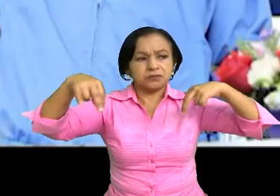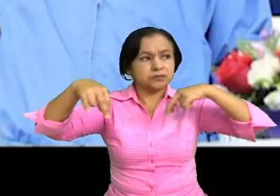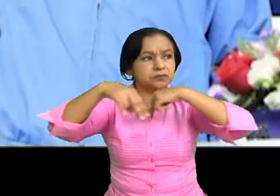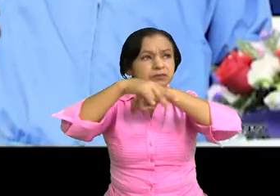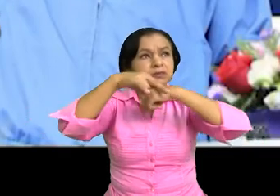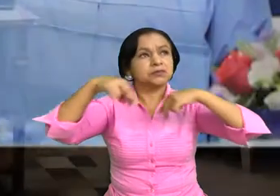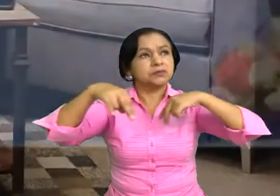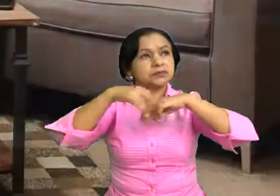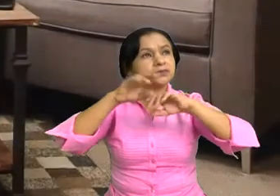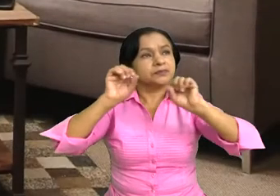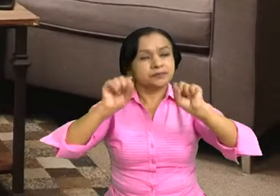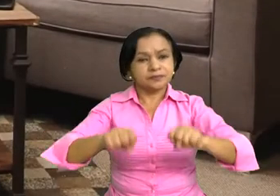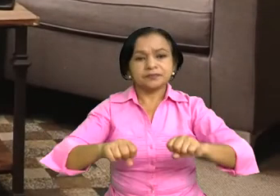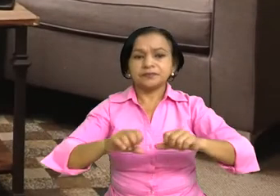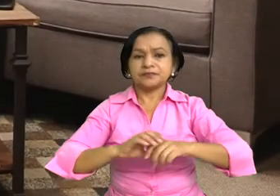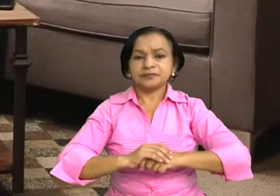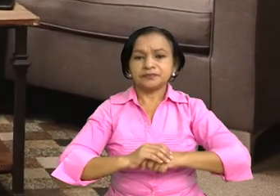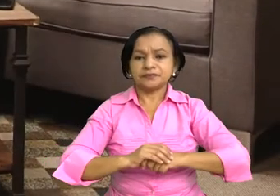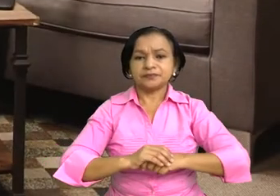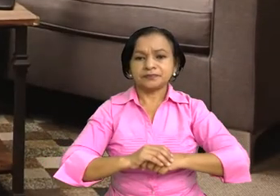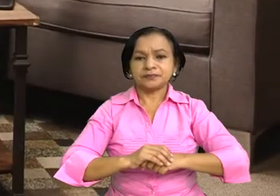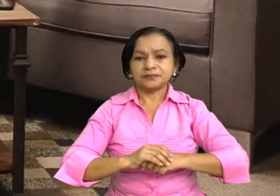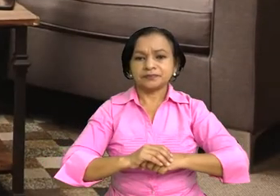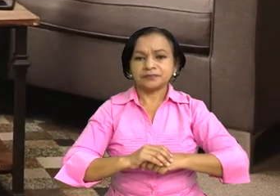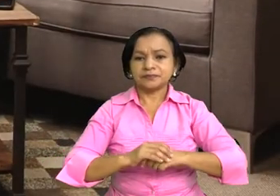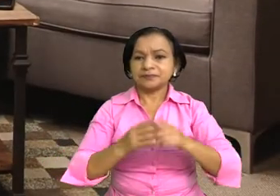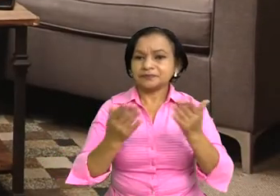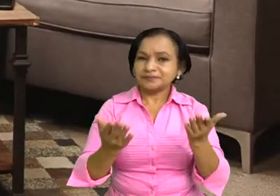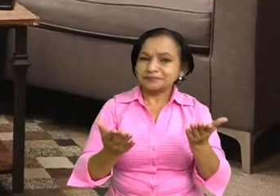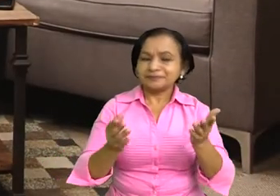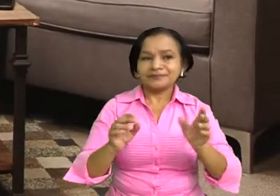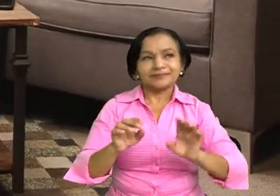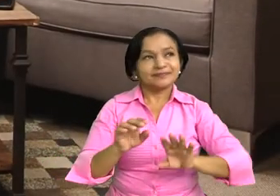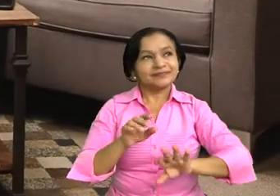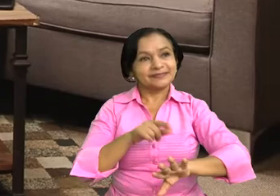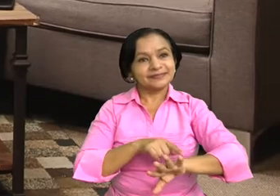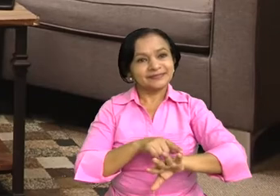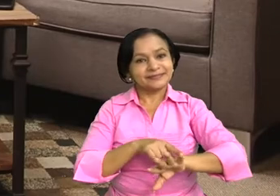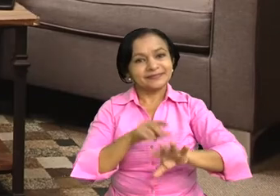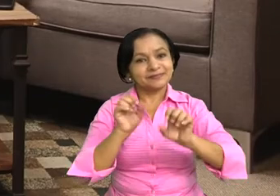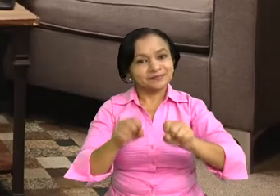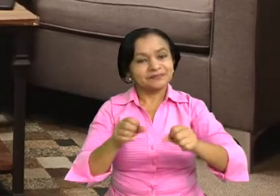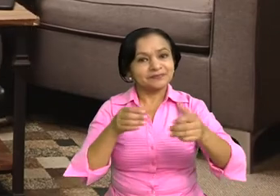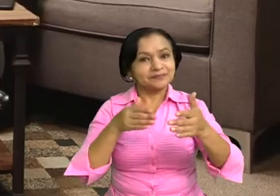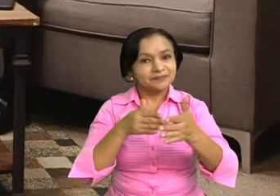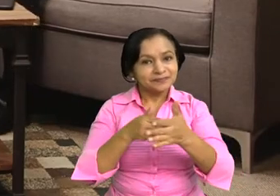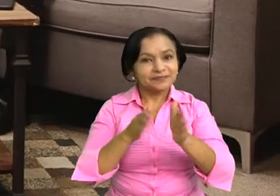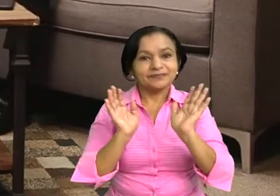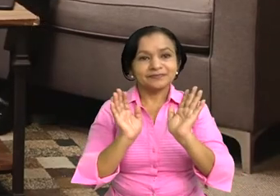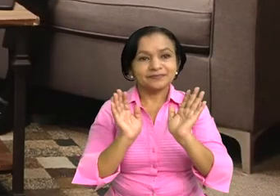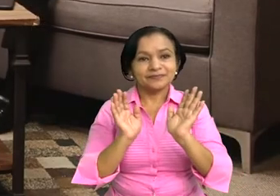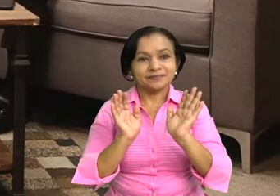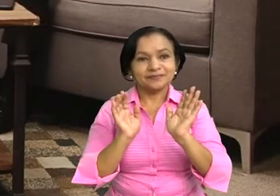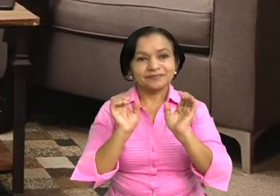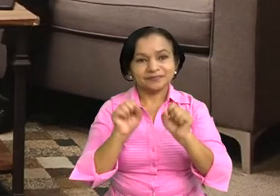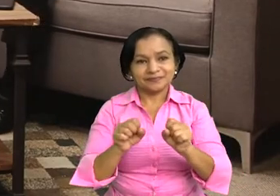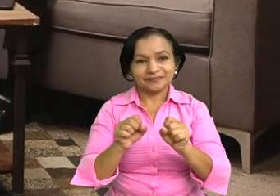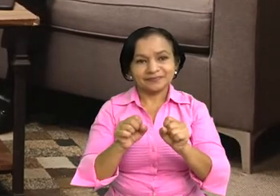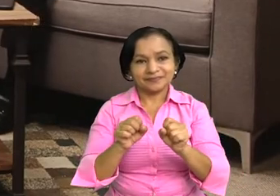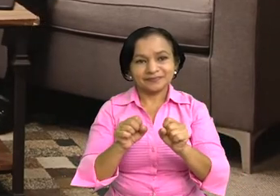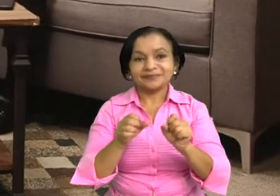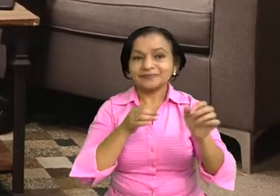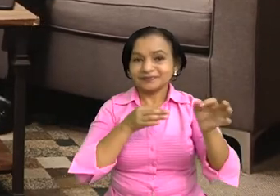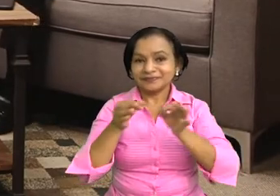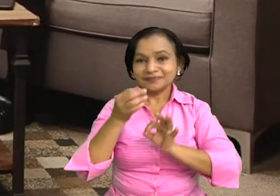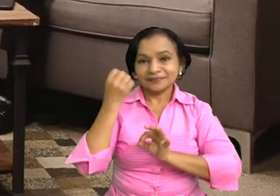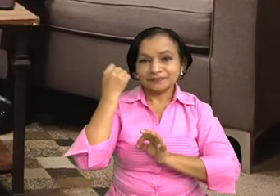seguridad del caso. Claro que sí, compañero. Pues bueno, el tiempo ya nos ha alcanzado, pero también creo que nos ha alcanzado para